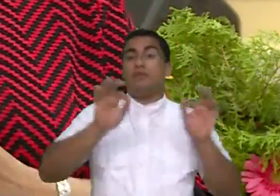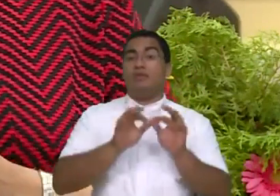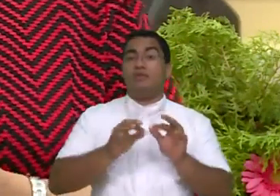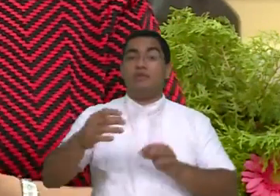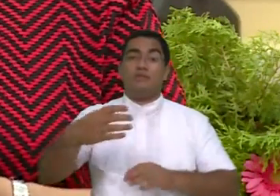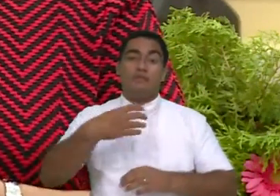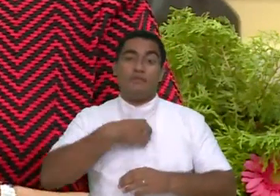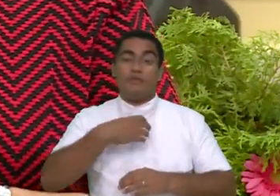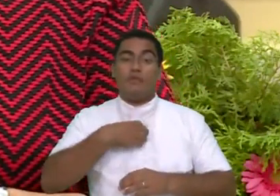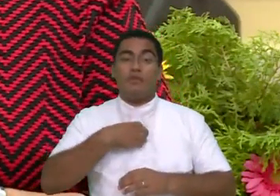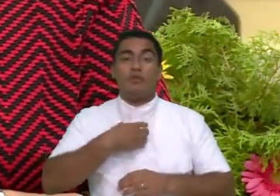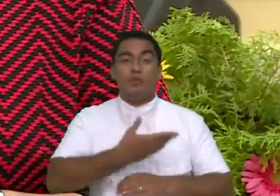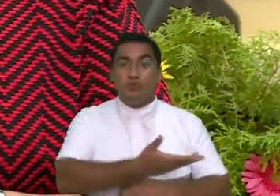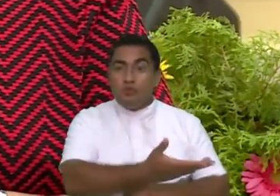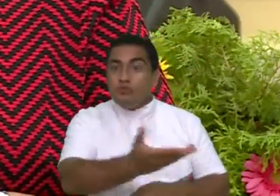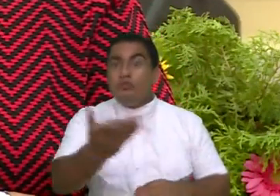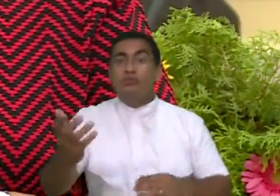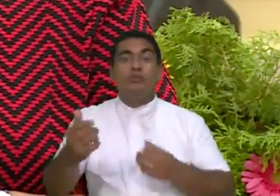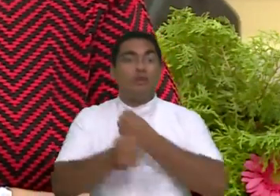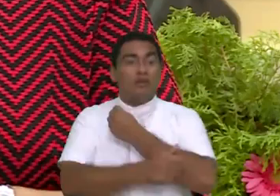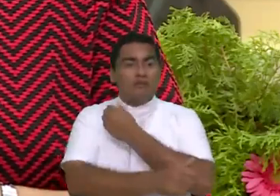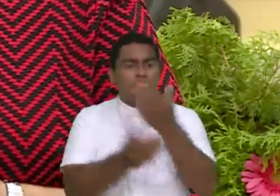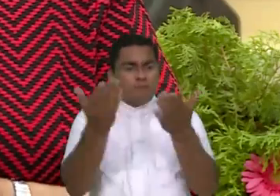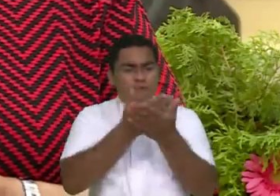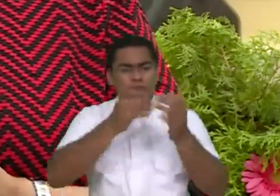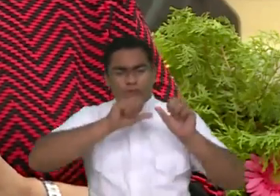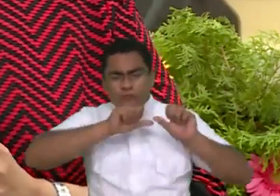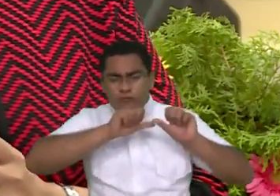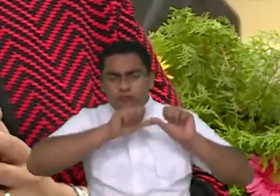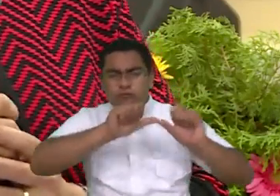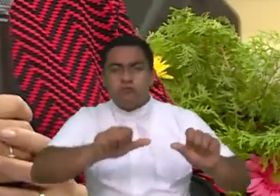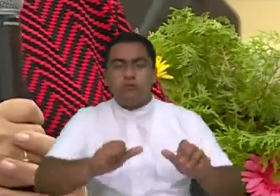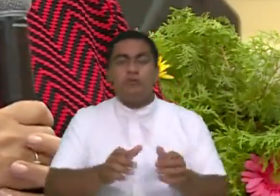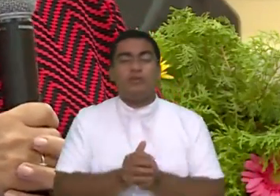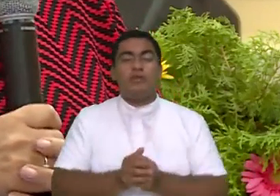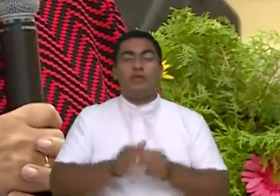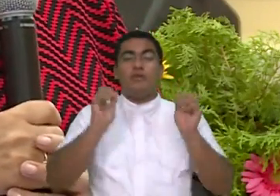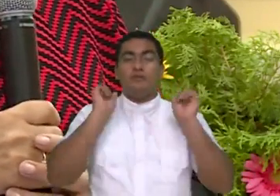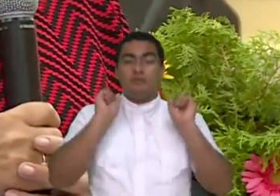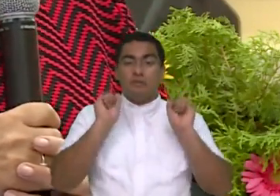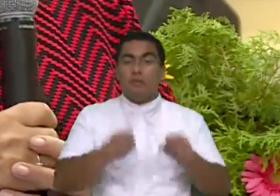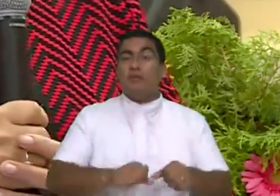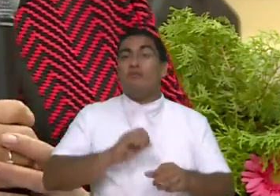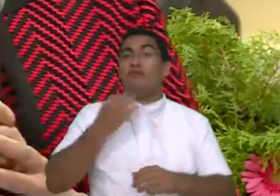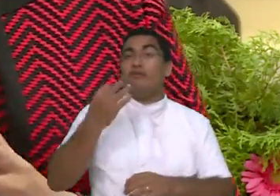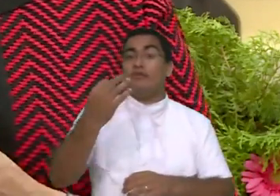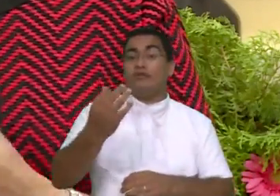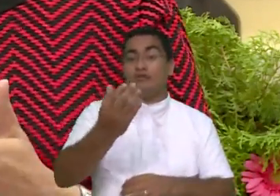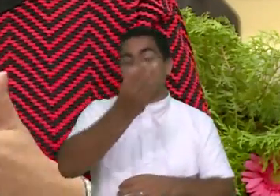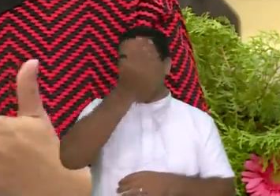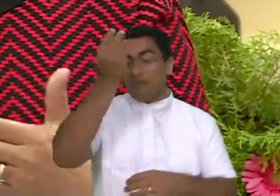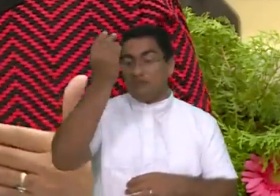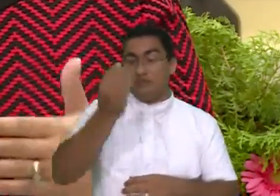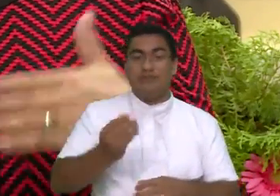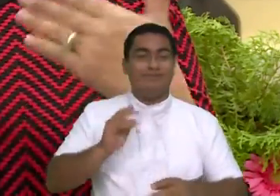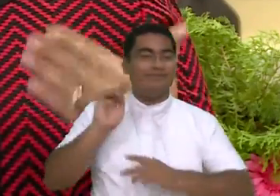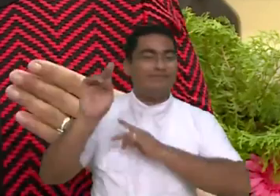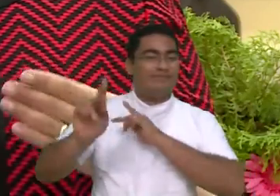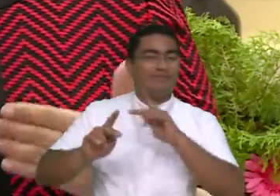la permanencia de ustedes en la universidad y lograr ese éxito. Esa es nuestra gran meta, y por